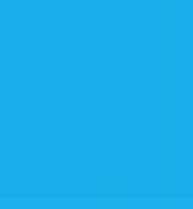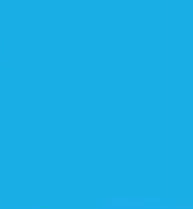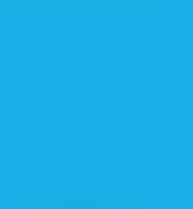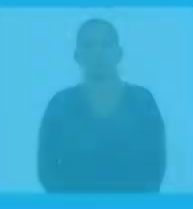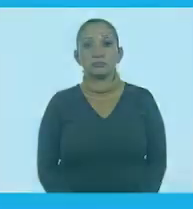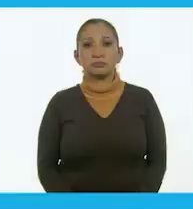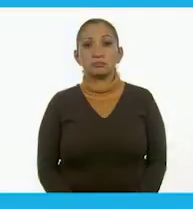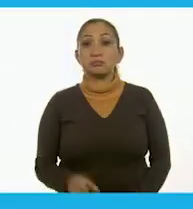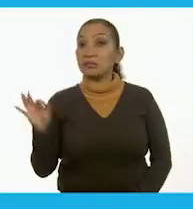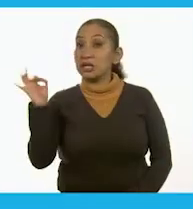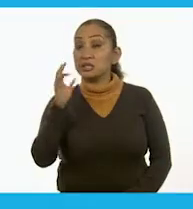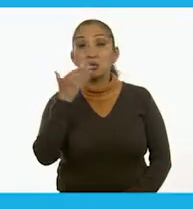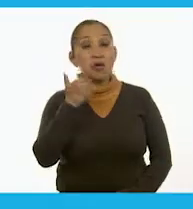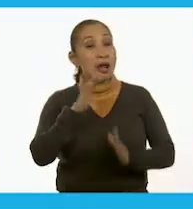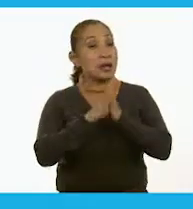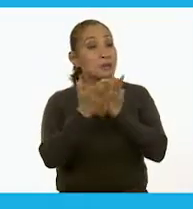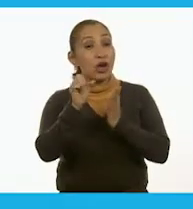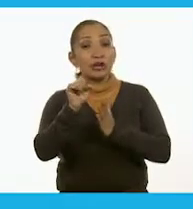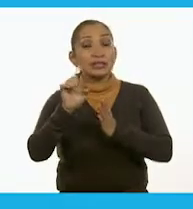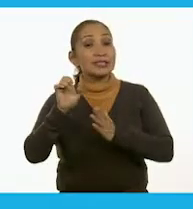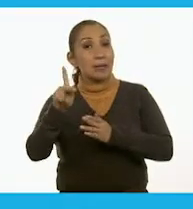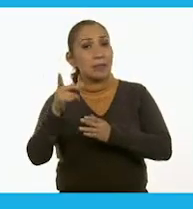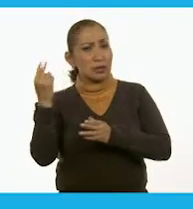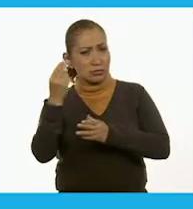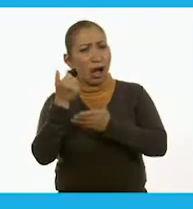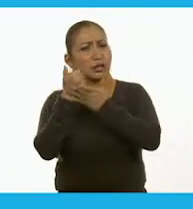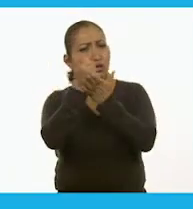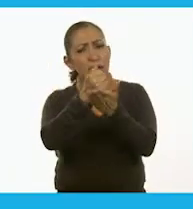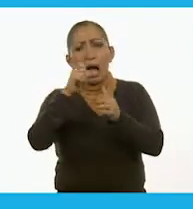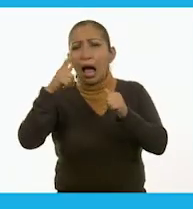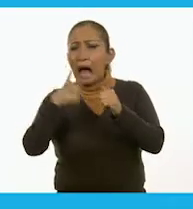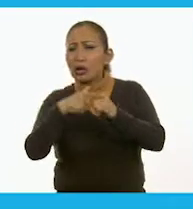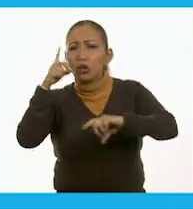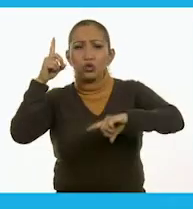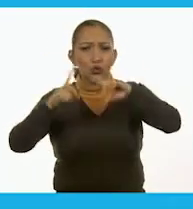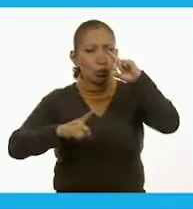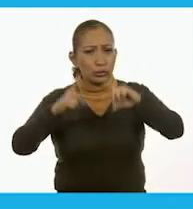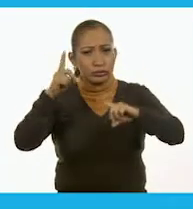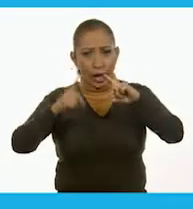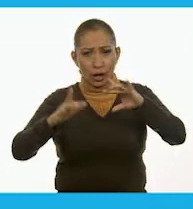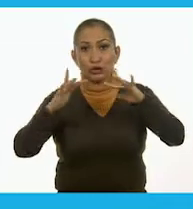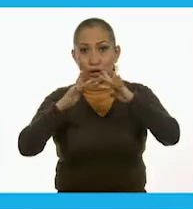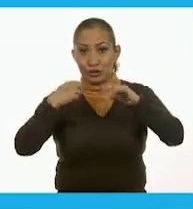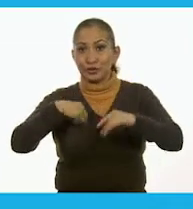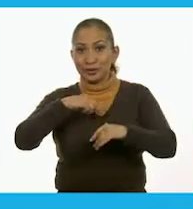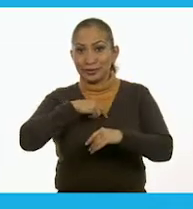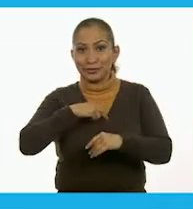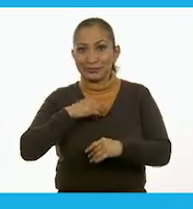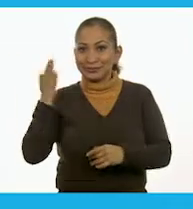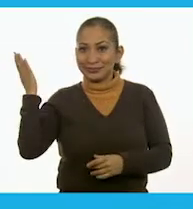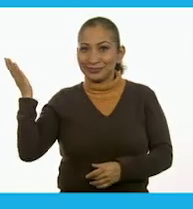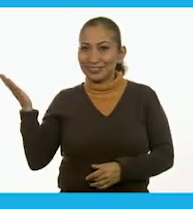Si no tienes el libro de texto o necesitas ayuda para resolver tus dudas, contáctanos.